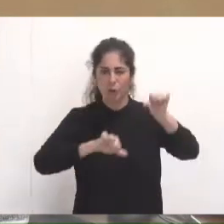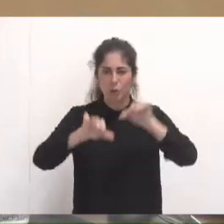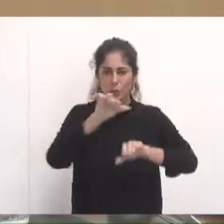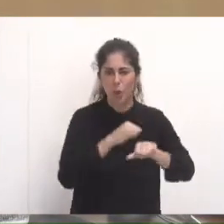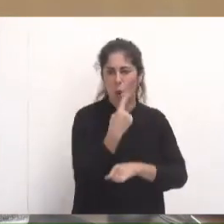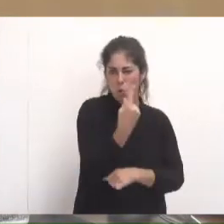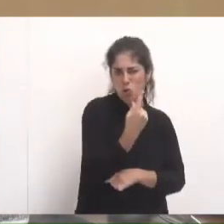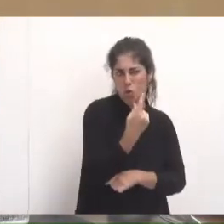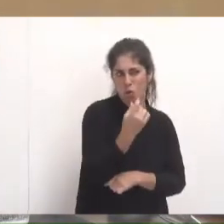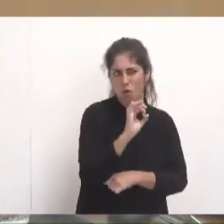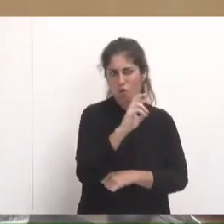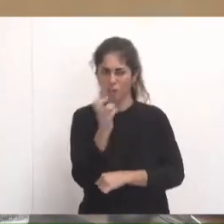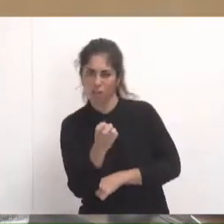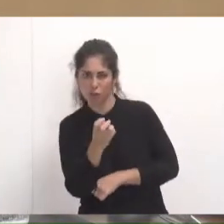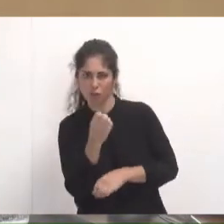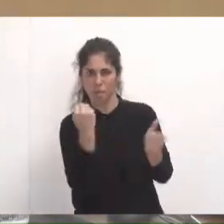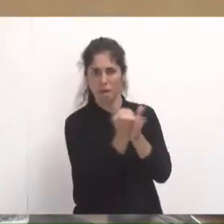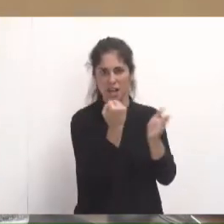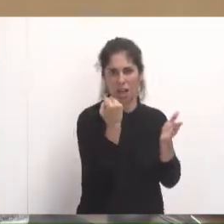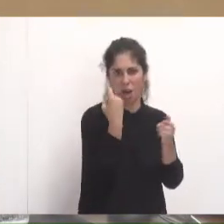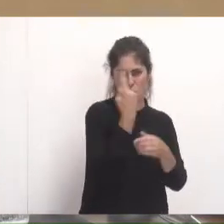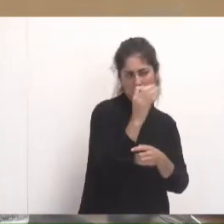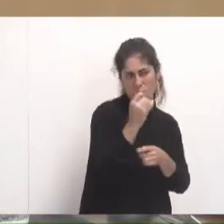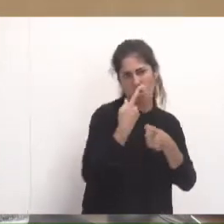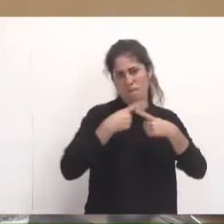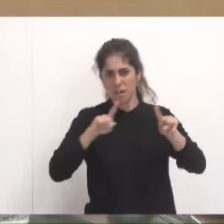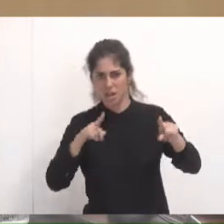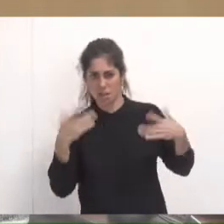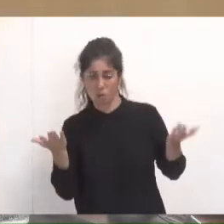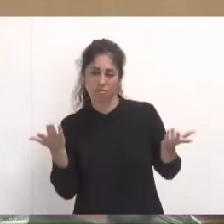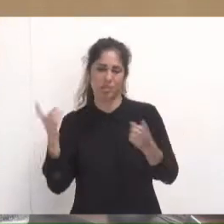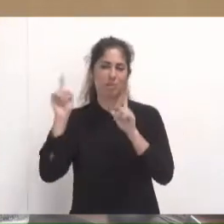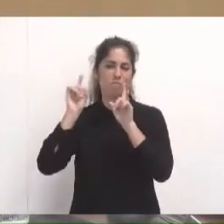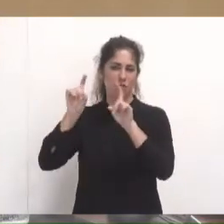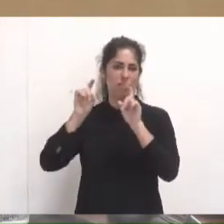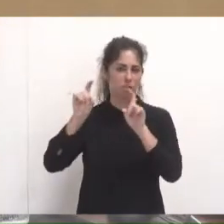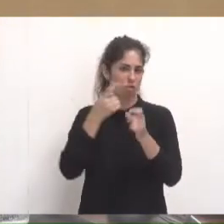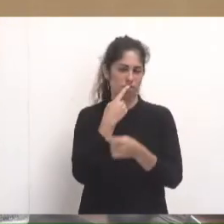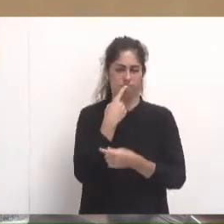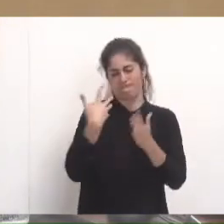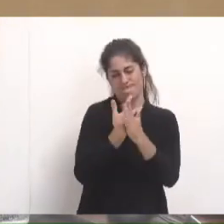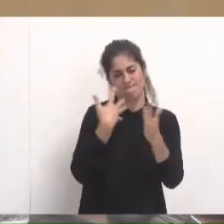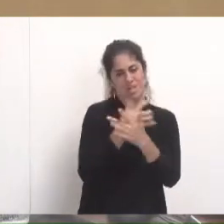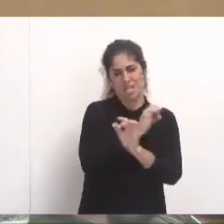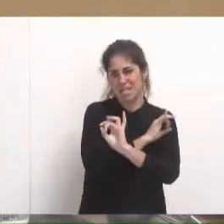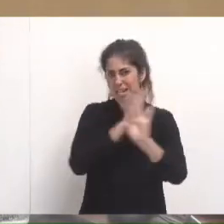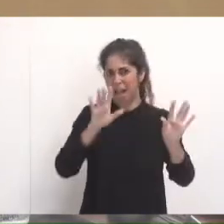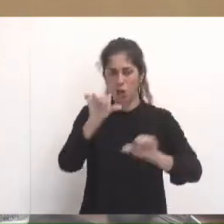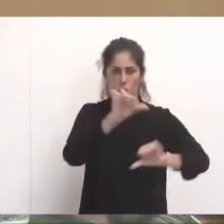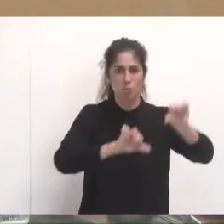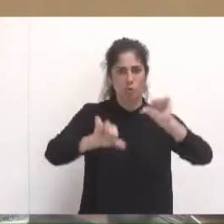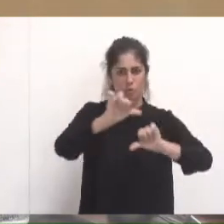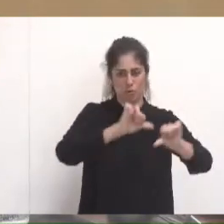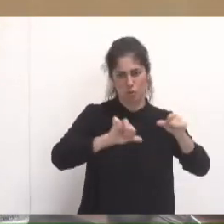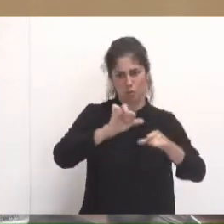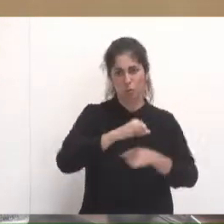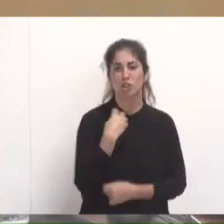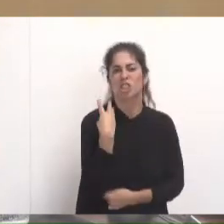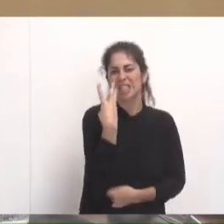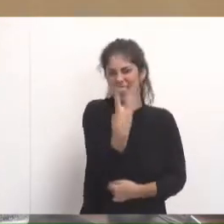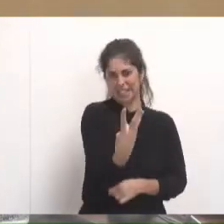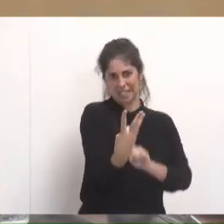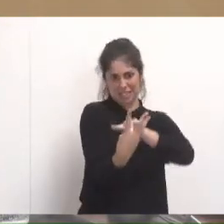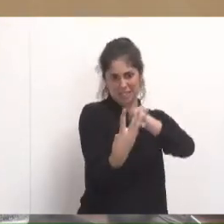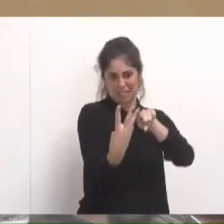comercial. El profesor sí que nos dejó claro que hay 3 principios activos y, por lo tanto, los 3 principios activos ya nos hable el